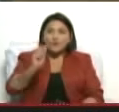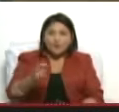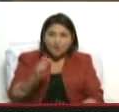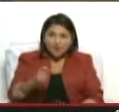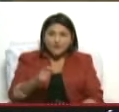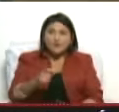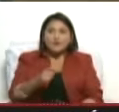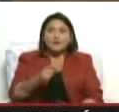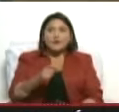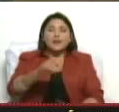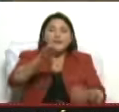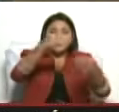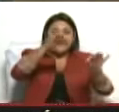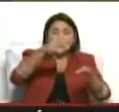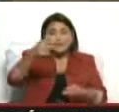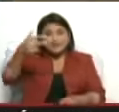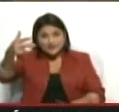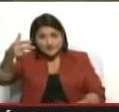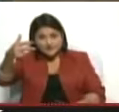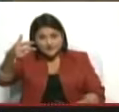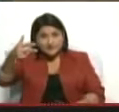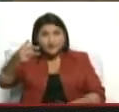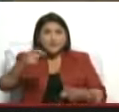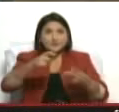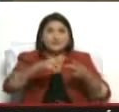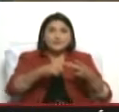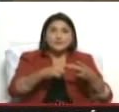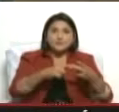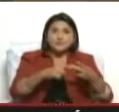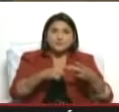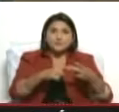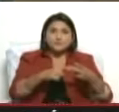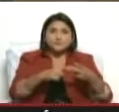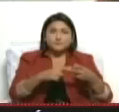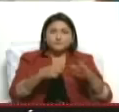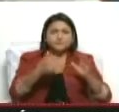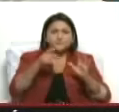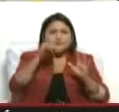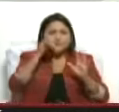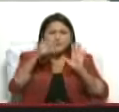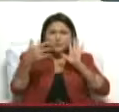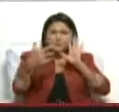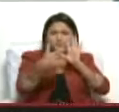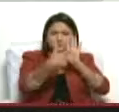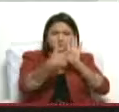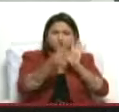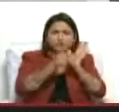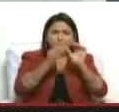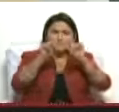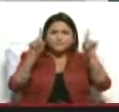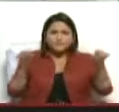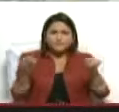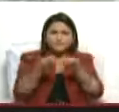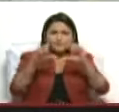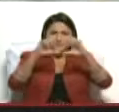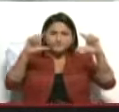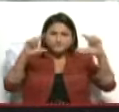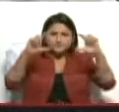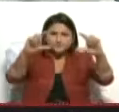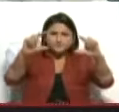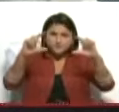página 3 en la página 3 si si en pantalla pudieran nuevamente enfocarse esas